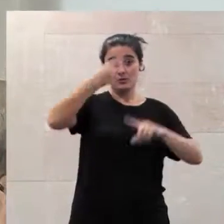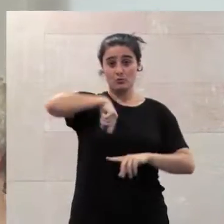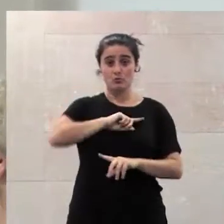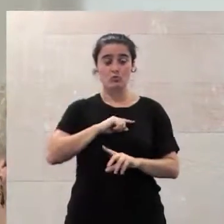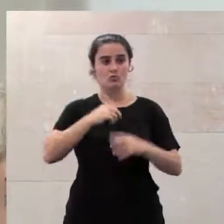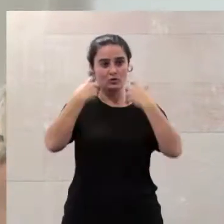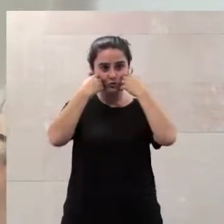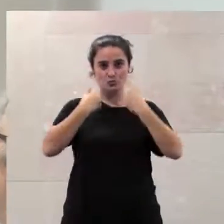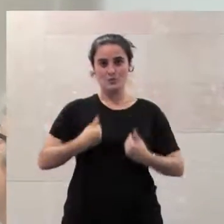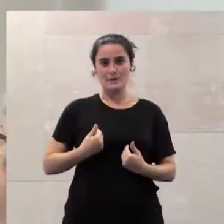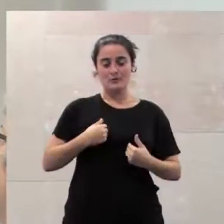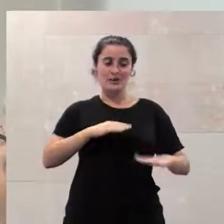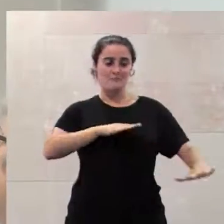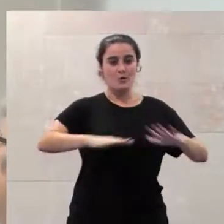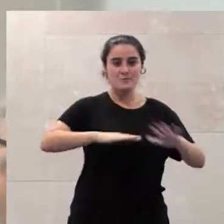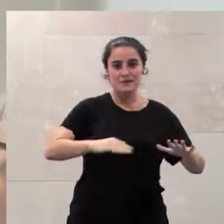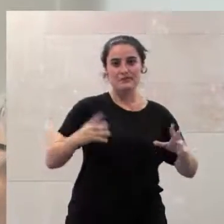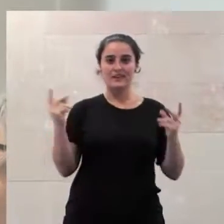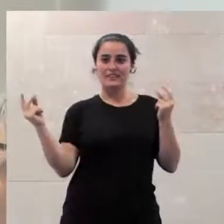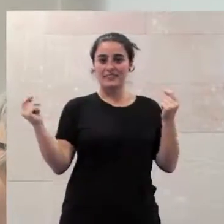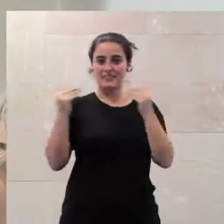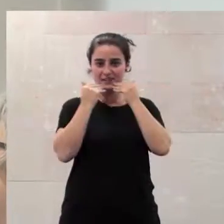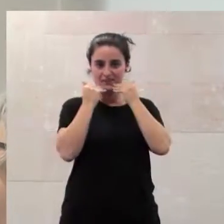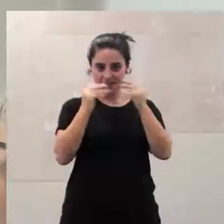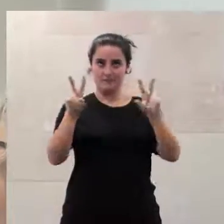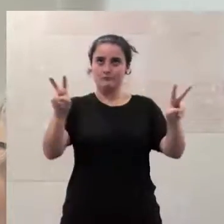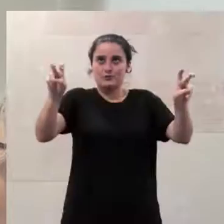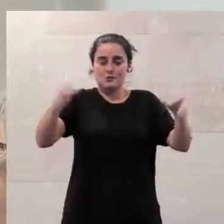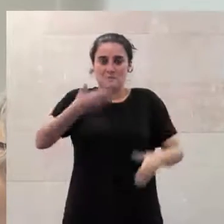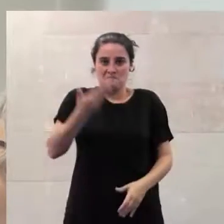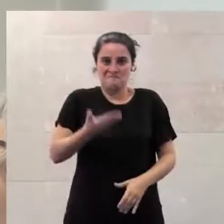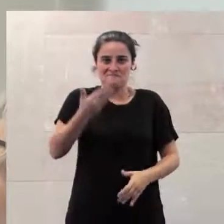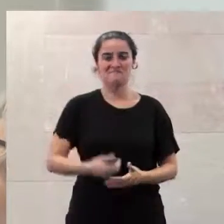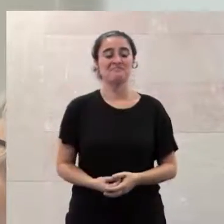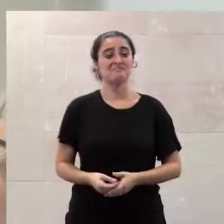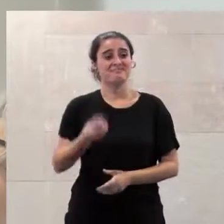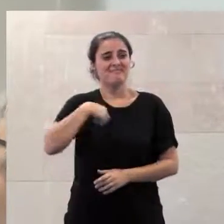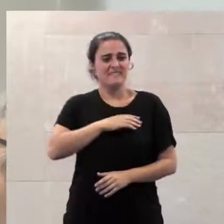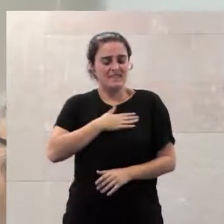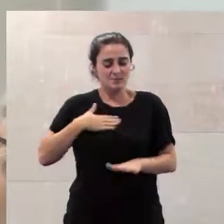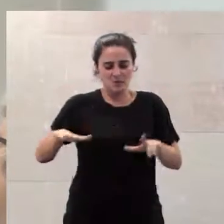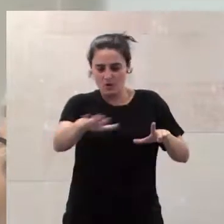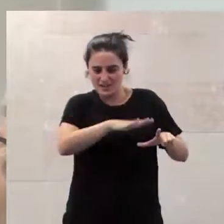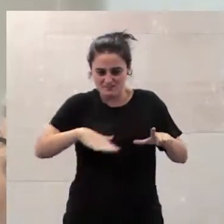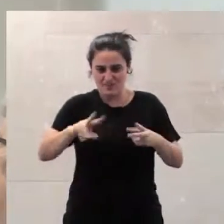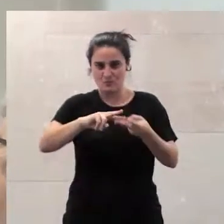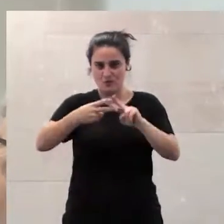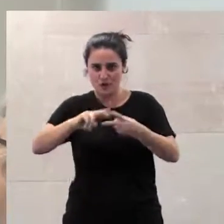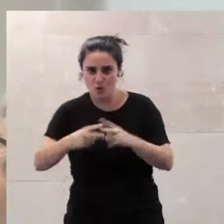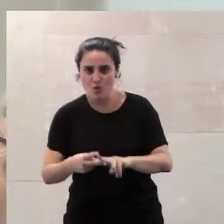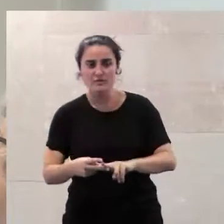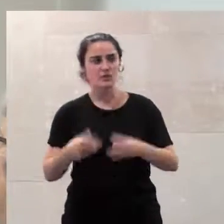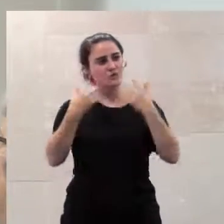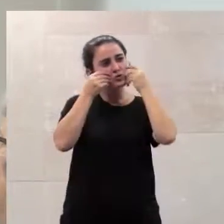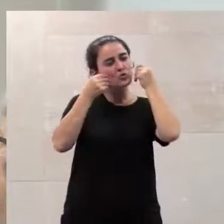Un pedazo de título. Bueno, básicamente lo que se trata es ofrecer un espacio, un encuentro con el